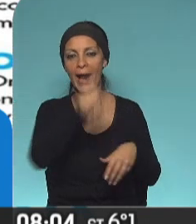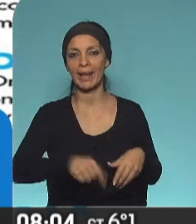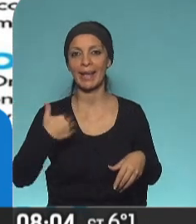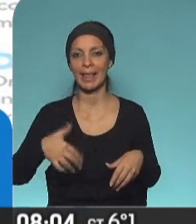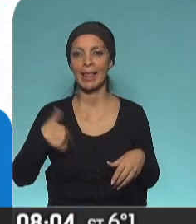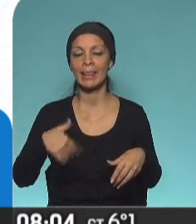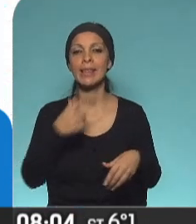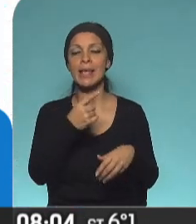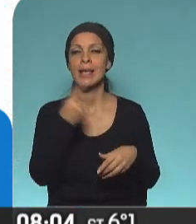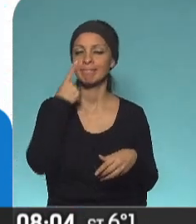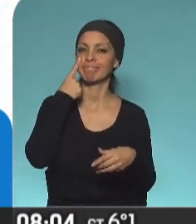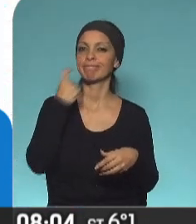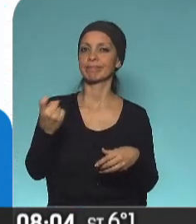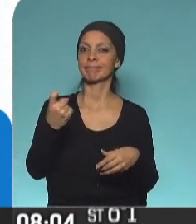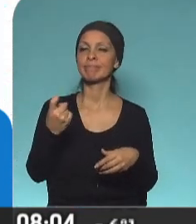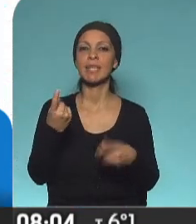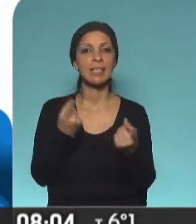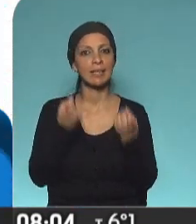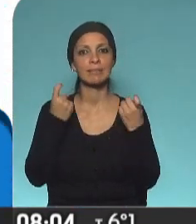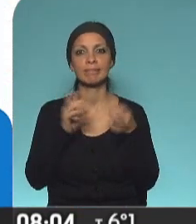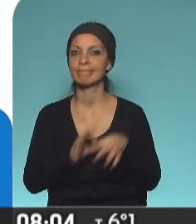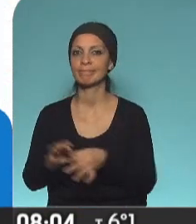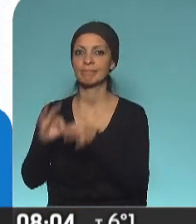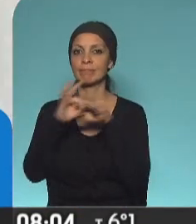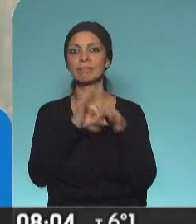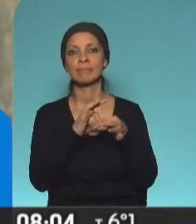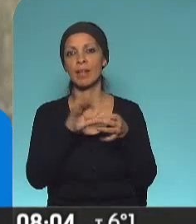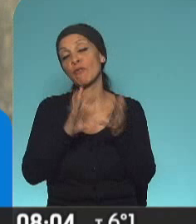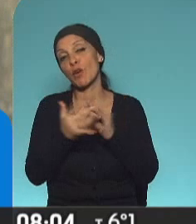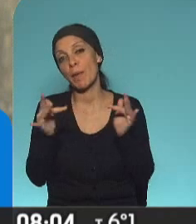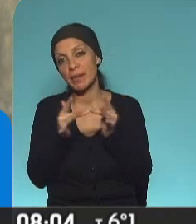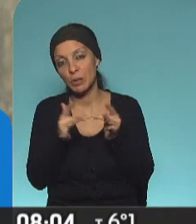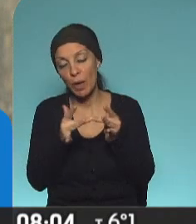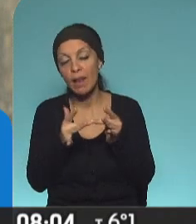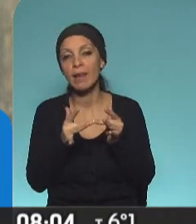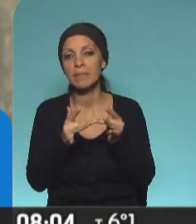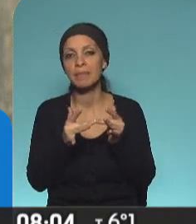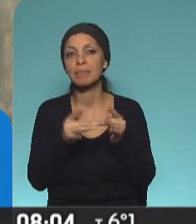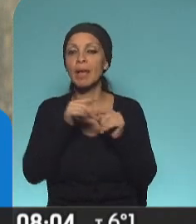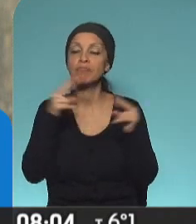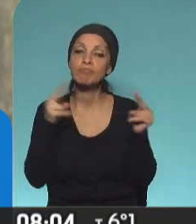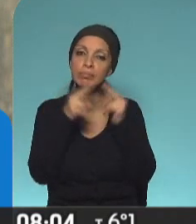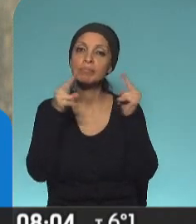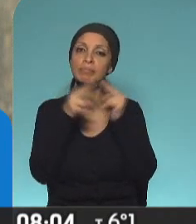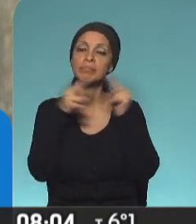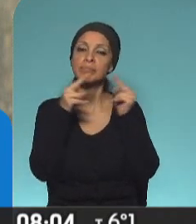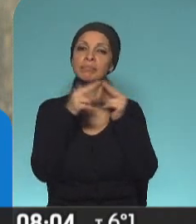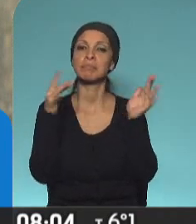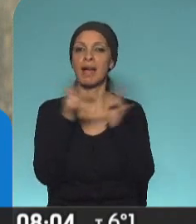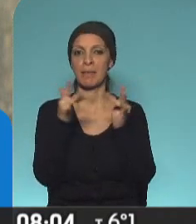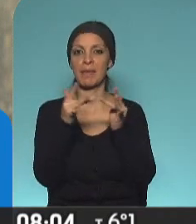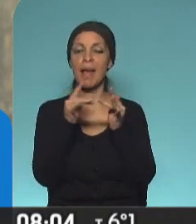esta necesidad de unirse que nos trajo la virtualidad y desde esos encuentros surgió la